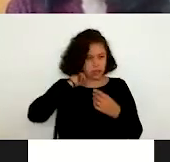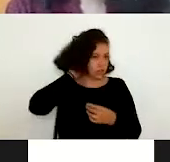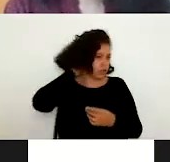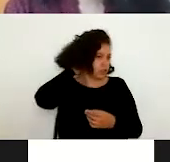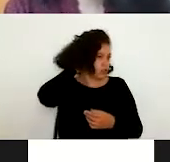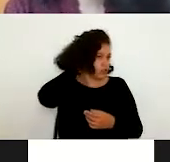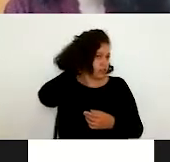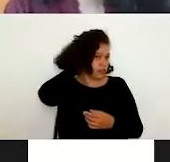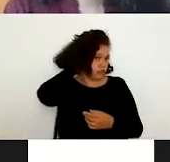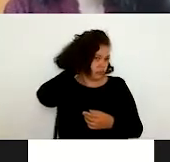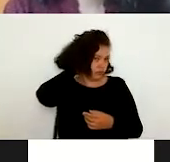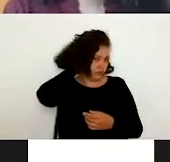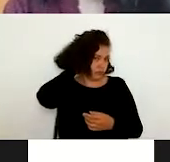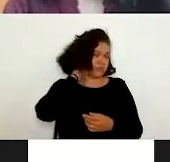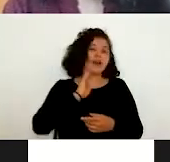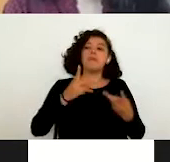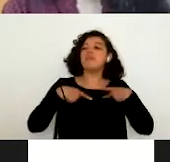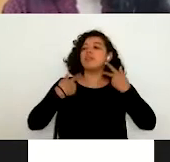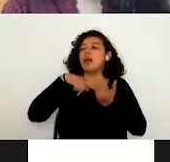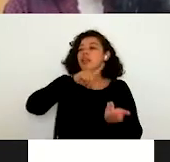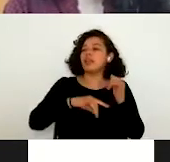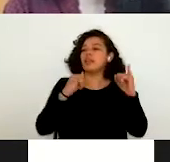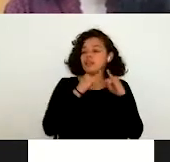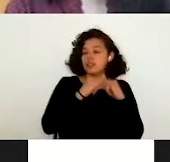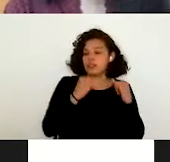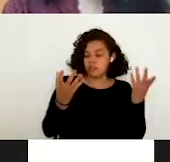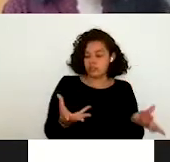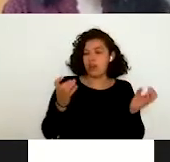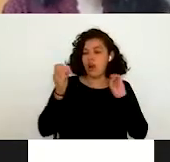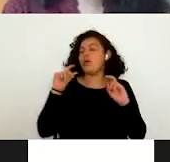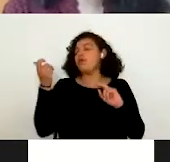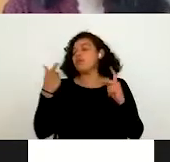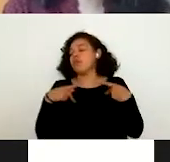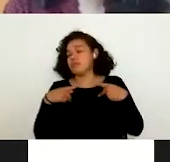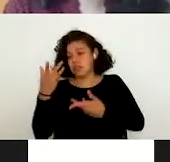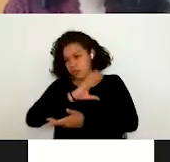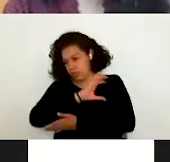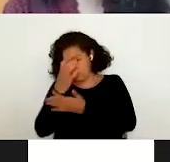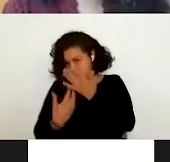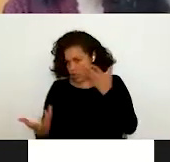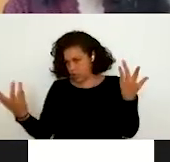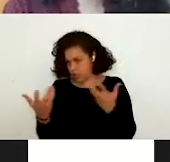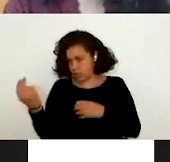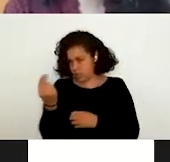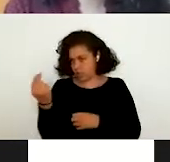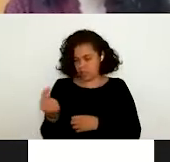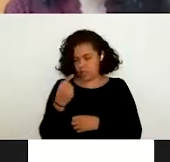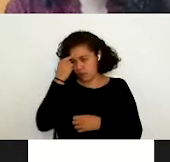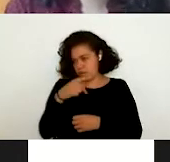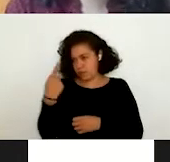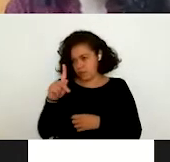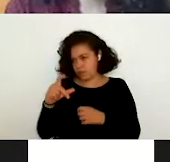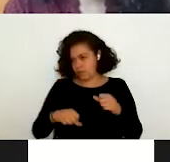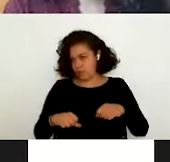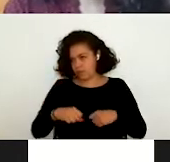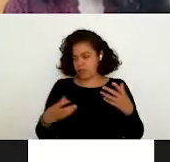las mismas personas de la institución o se va a requerir contratar a distintos profesionales para llevar a cabo las